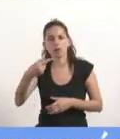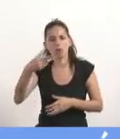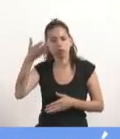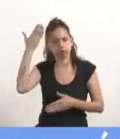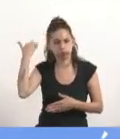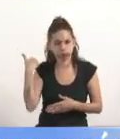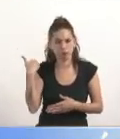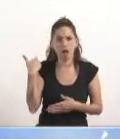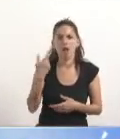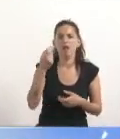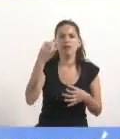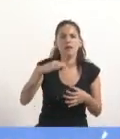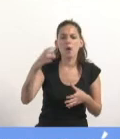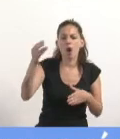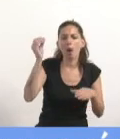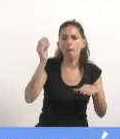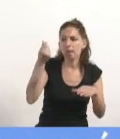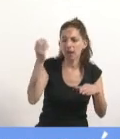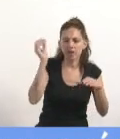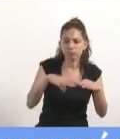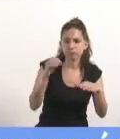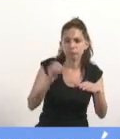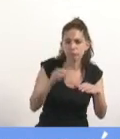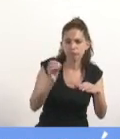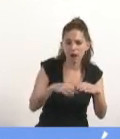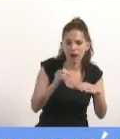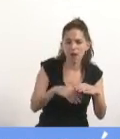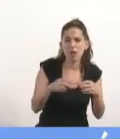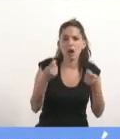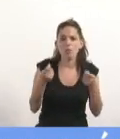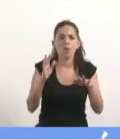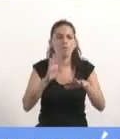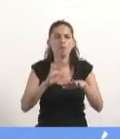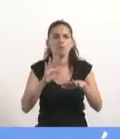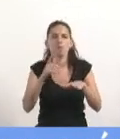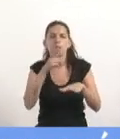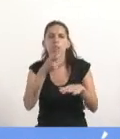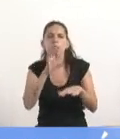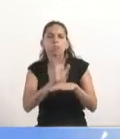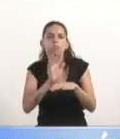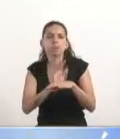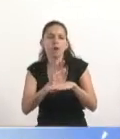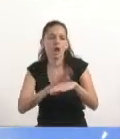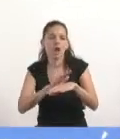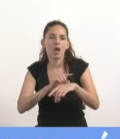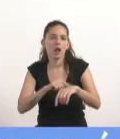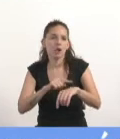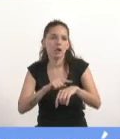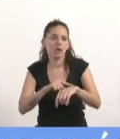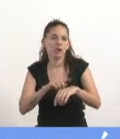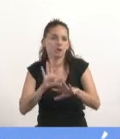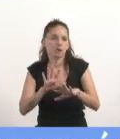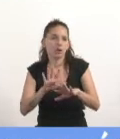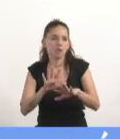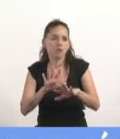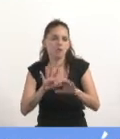para ahorrar plata es como parar el reloj para ahorrar tiempo. Yo creo que con este proyecto,